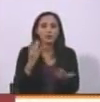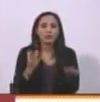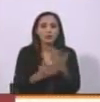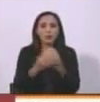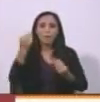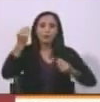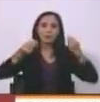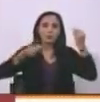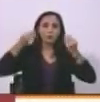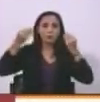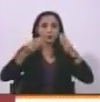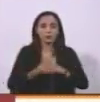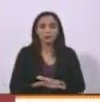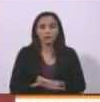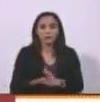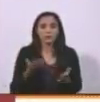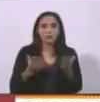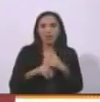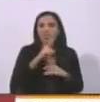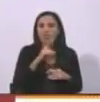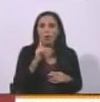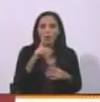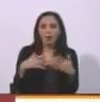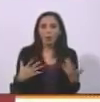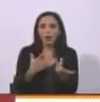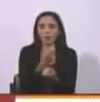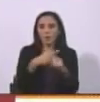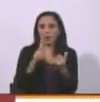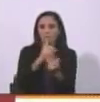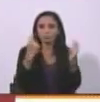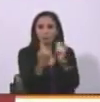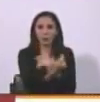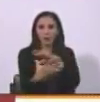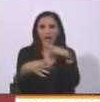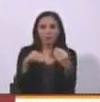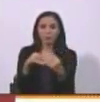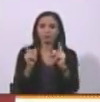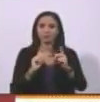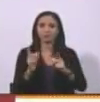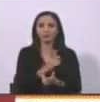Decía que todos le quedaban, pero que no le ajustaban exactamente igual.